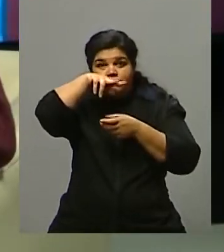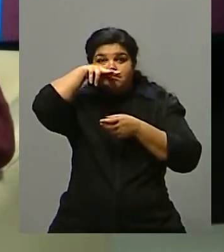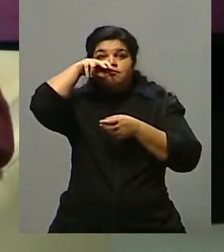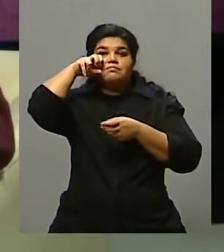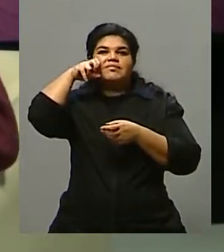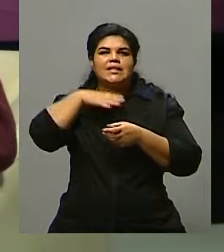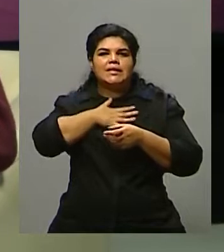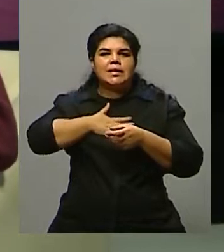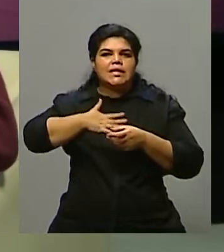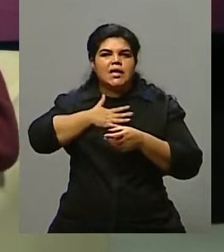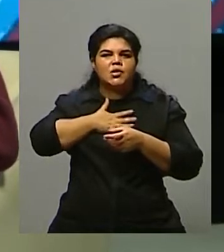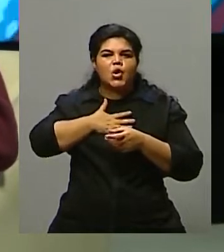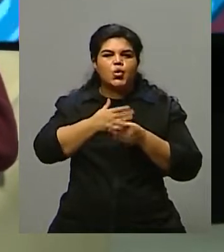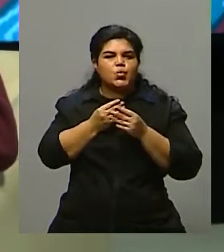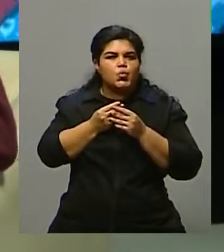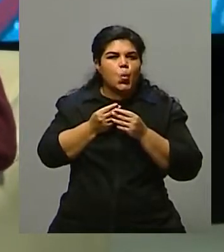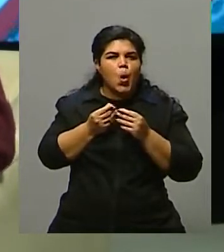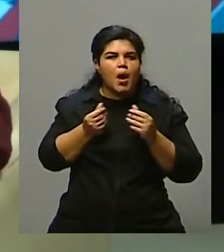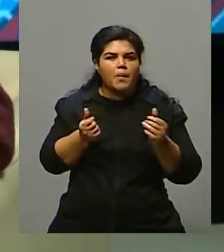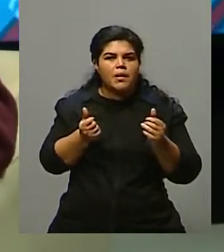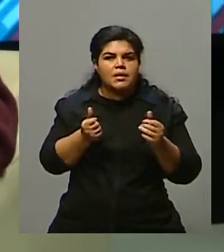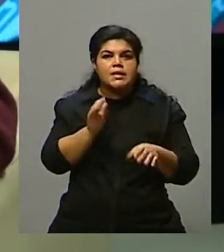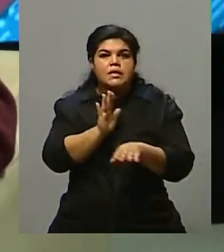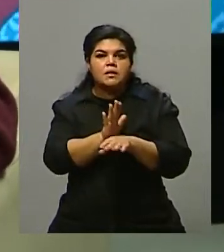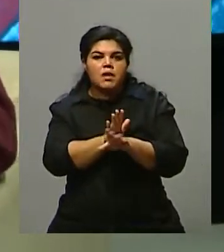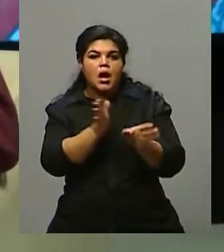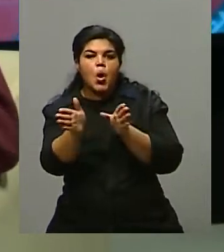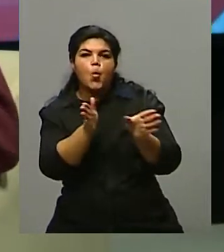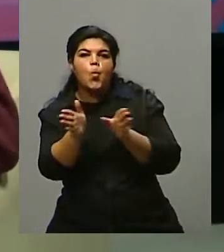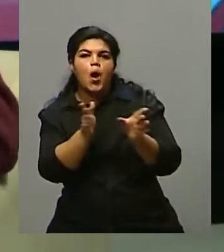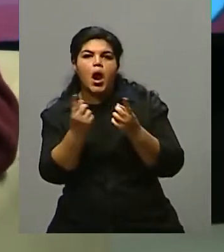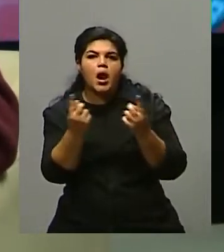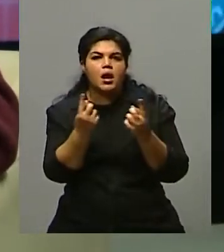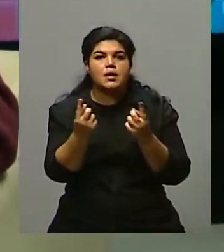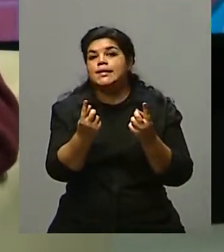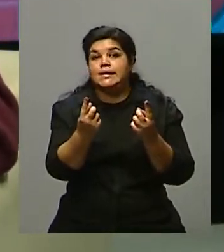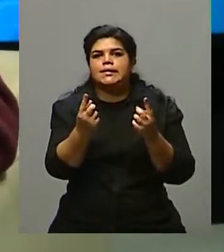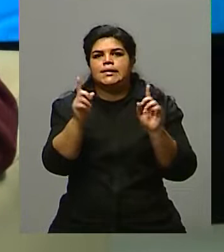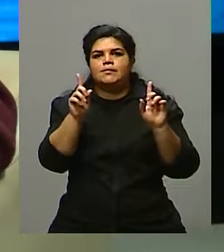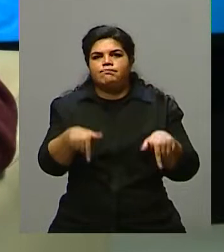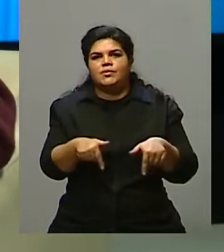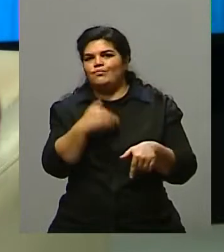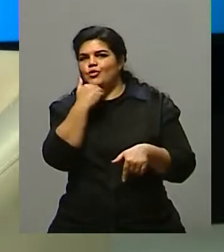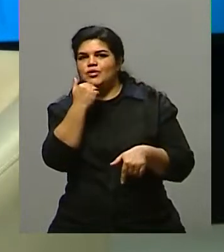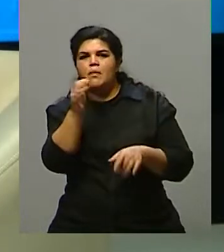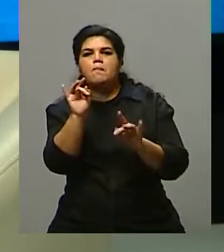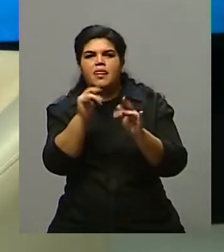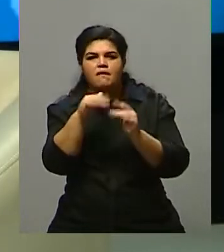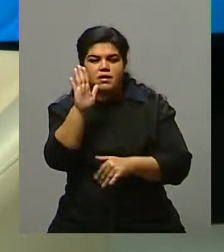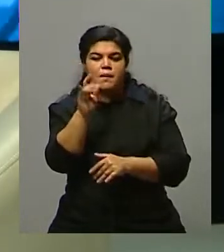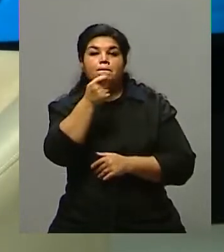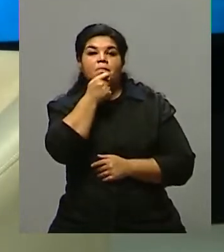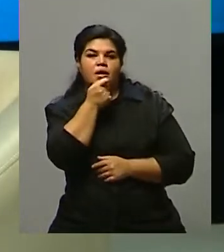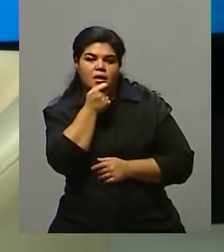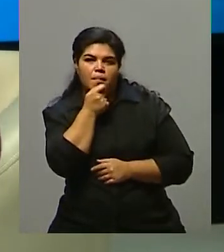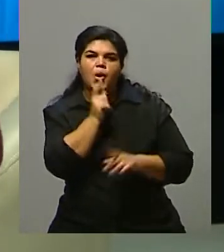sensación que uno tiene en el olfato. Sí es real que que coronavirus o COVID lo hacía capaz, sin tener